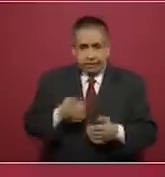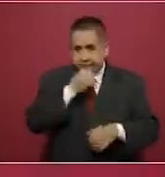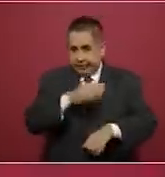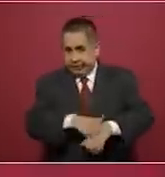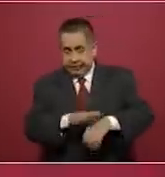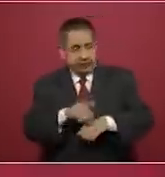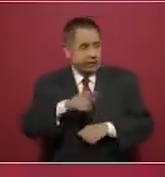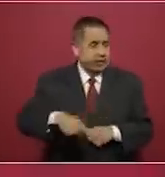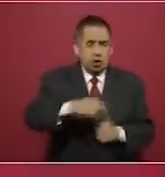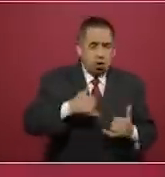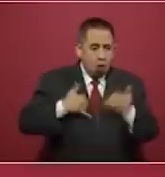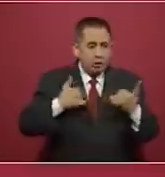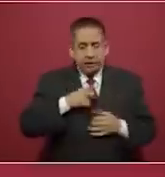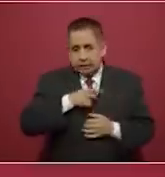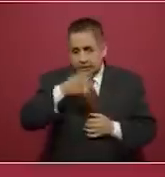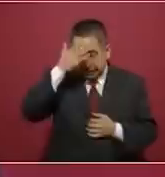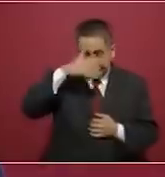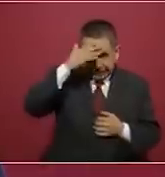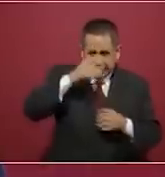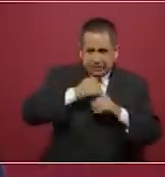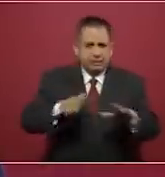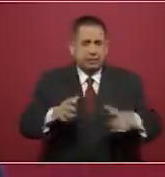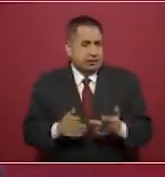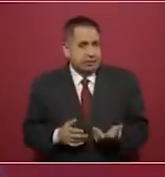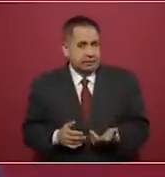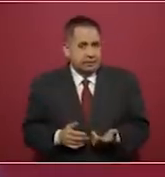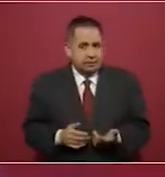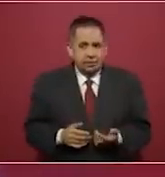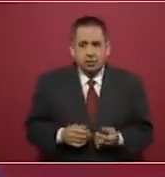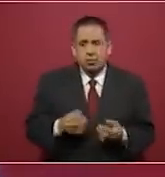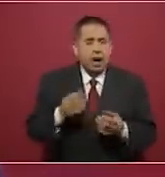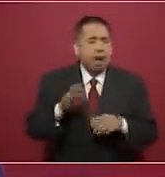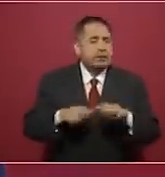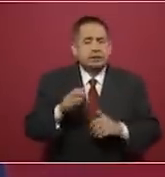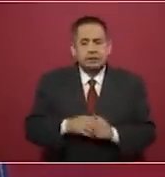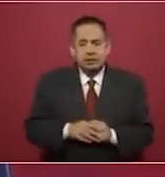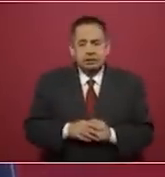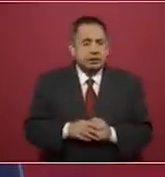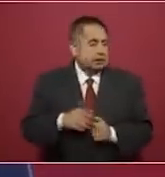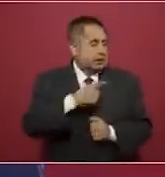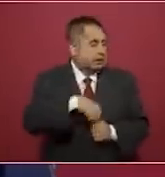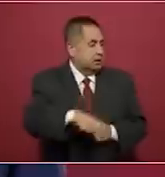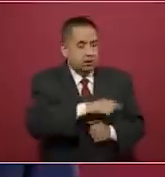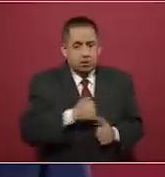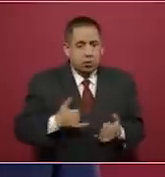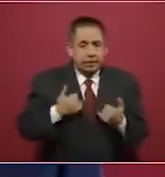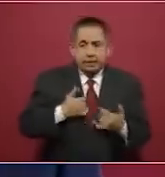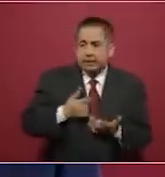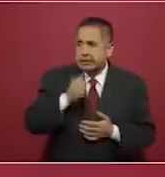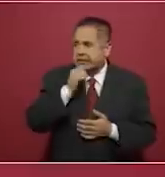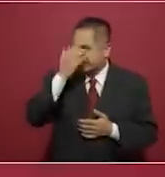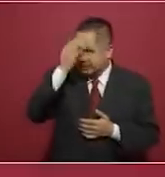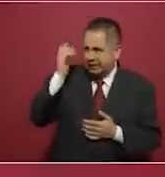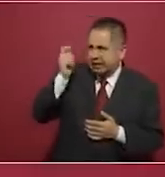también que se informe porque hay veces que no se tiene el